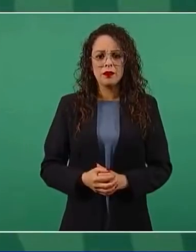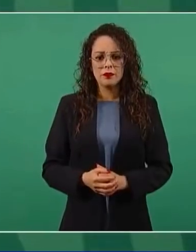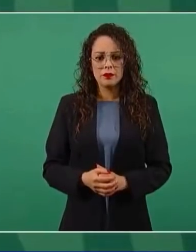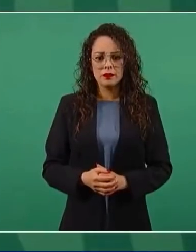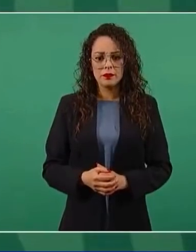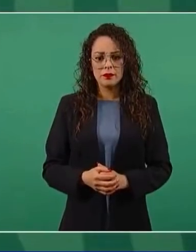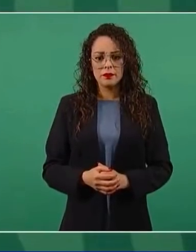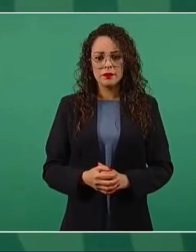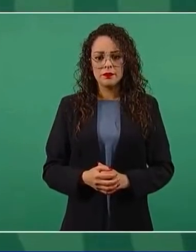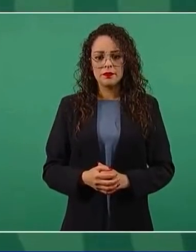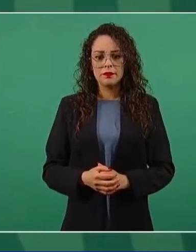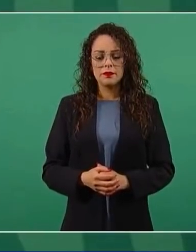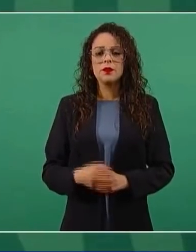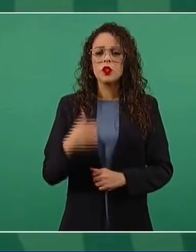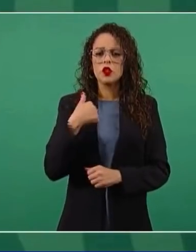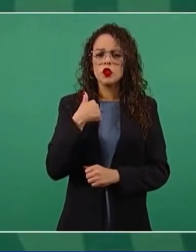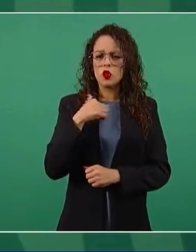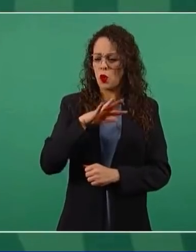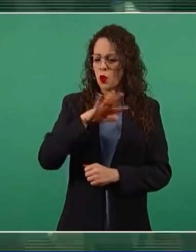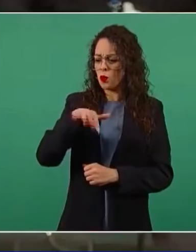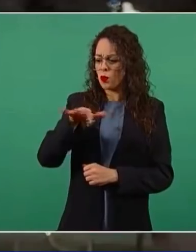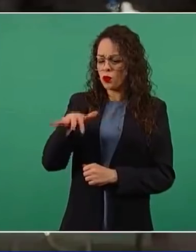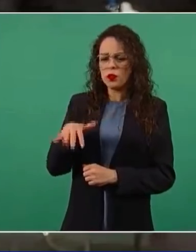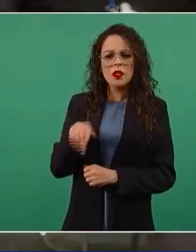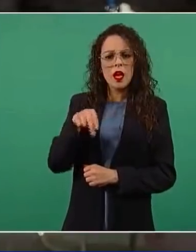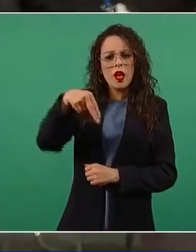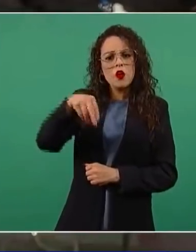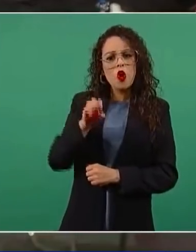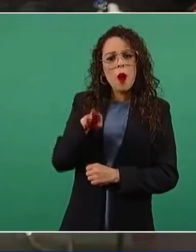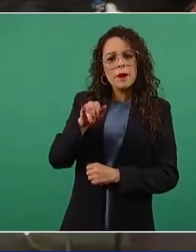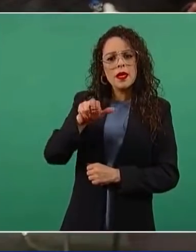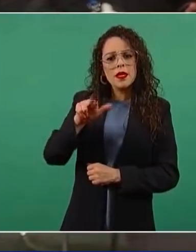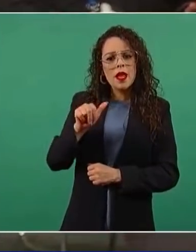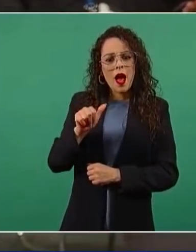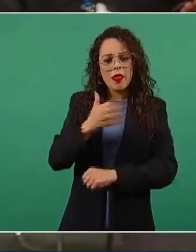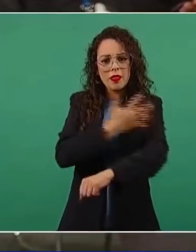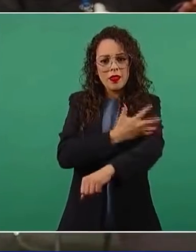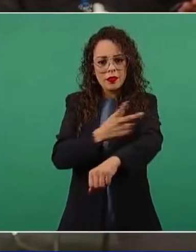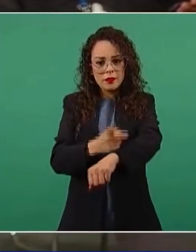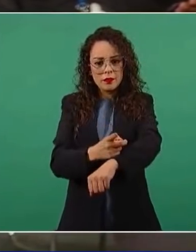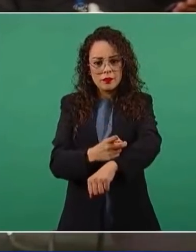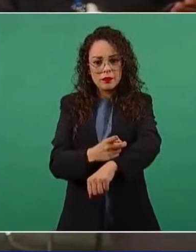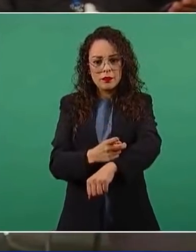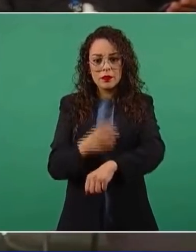tiene, ¿sabe? Busqué nómina transparente, presidente. ¿Sabe cuántos médicos tiene la Secretaría?